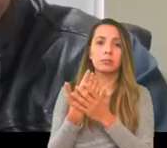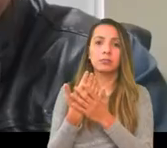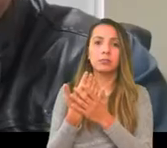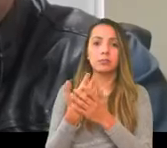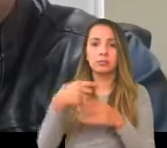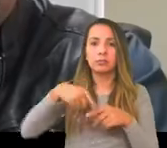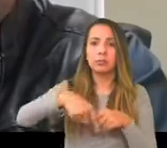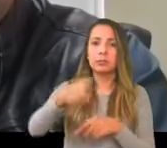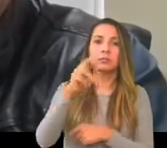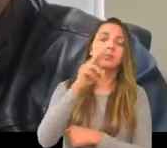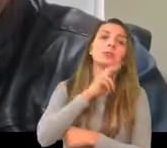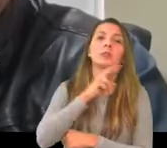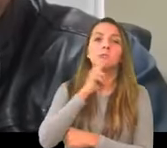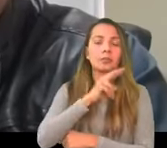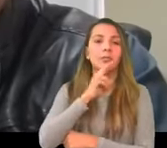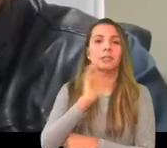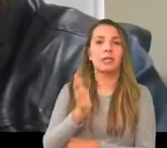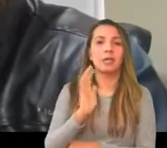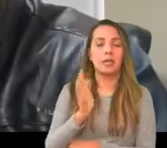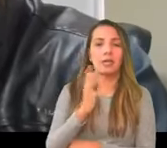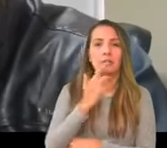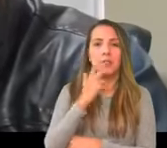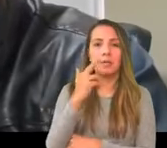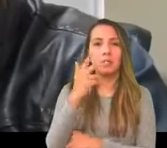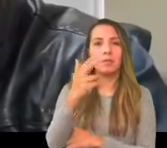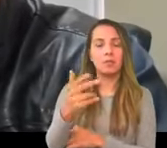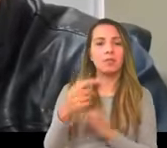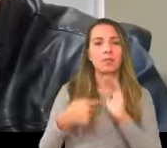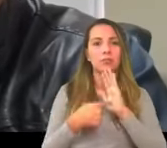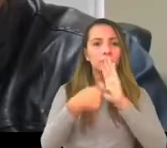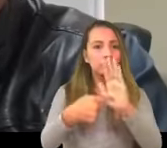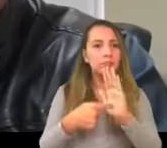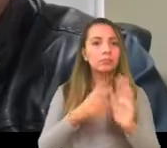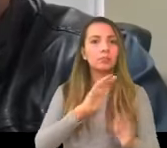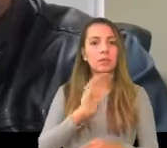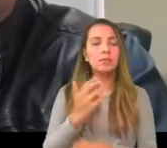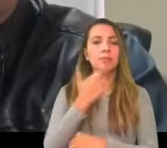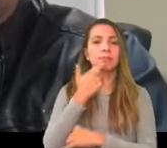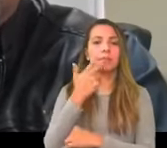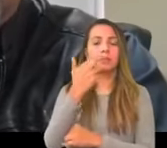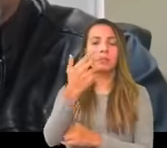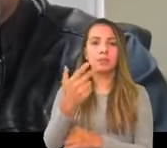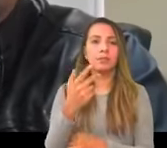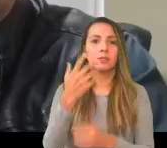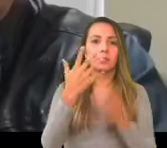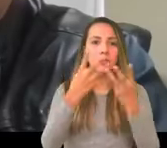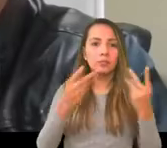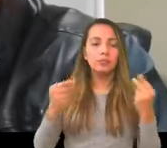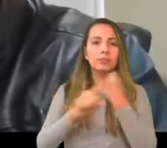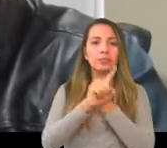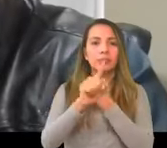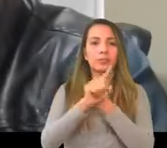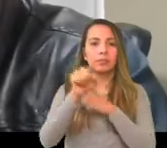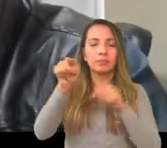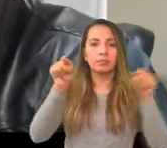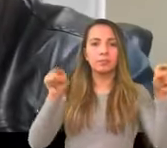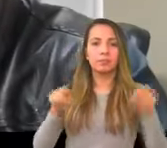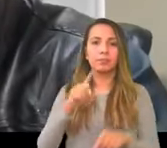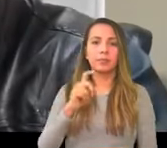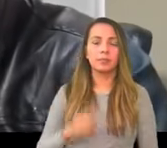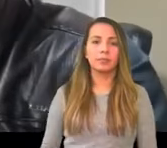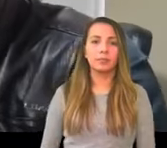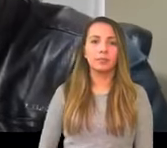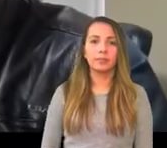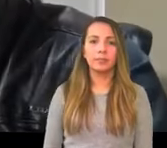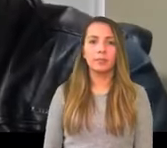ya empecemos a ver y a constatar los resultados de las acciones que aquí están instrumentando, ¿no? Correcto. Bien, pues